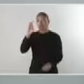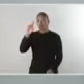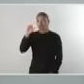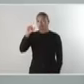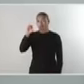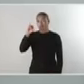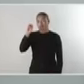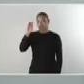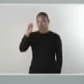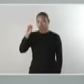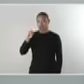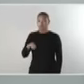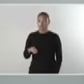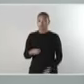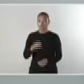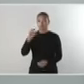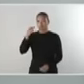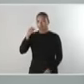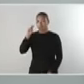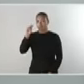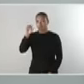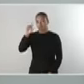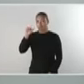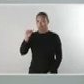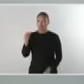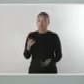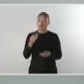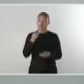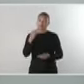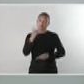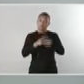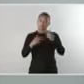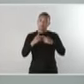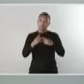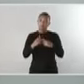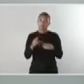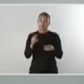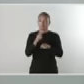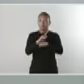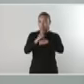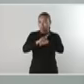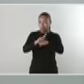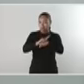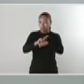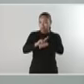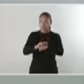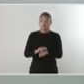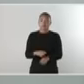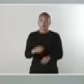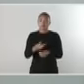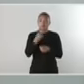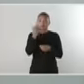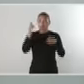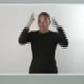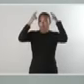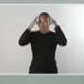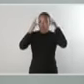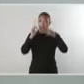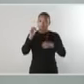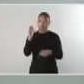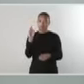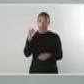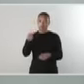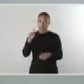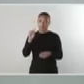que acabar con los delincuentes chavida Bienvenido a la comunidad gay Gracias por haberme invitado y te voy a coronar este fin de semana